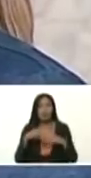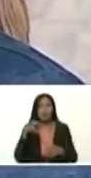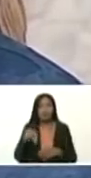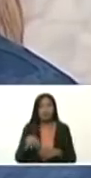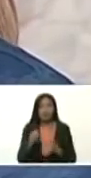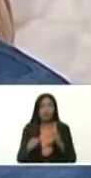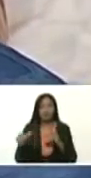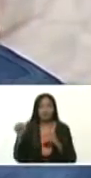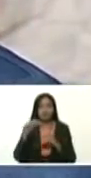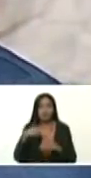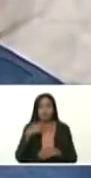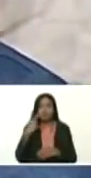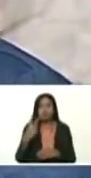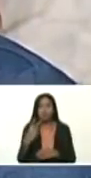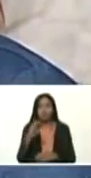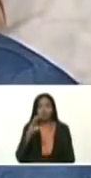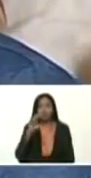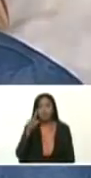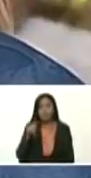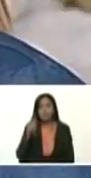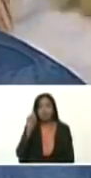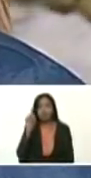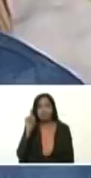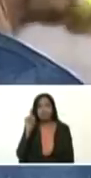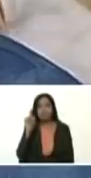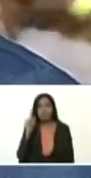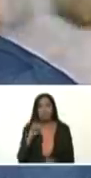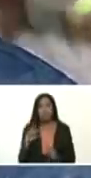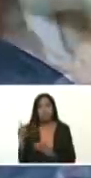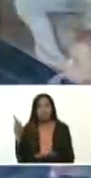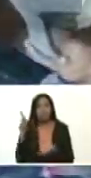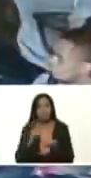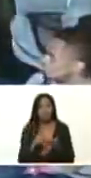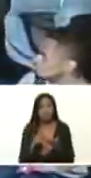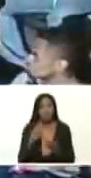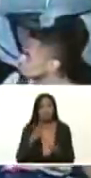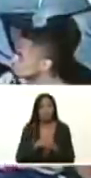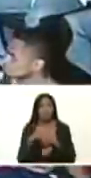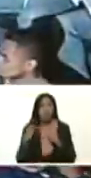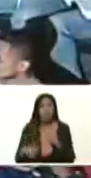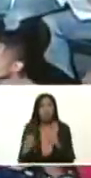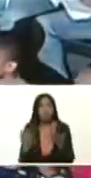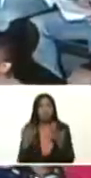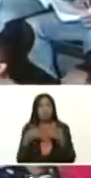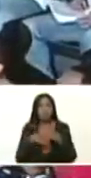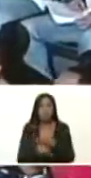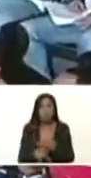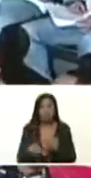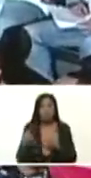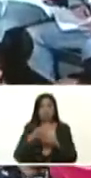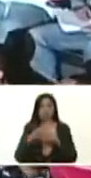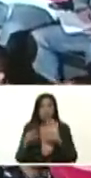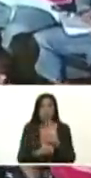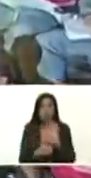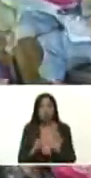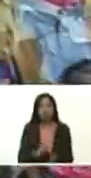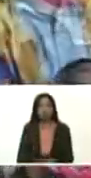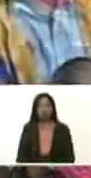Mayor de los Voceros de los CPT, donde este sea participativo, democrático e incluyente.